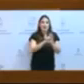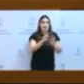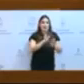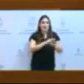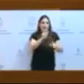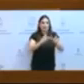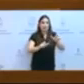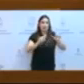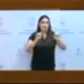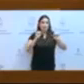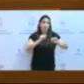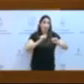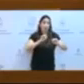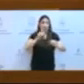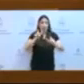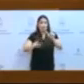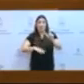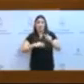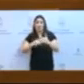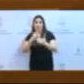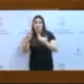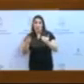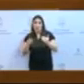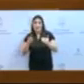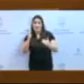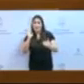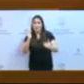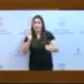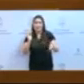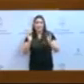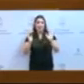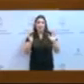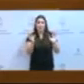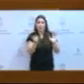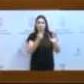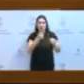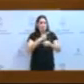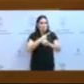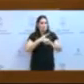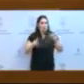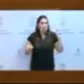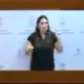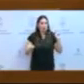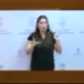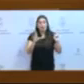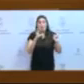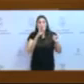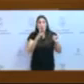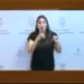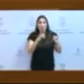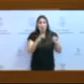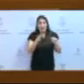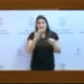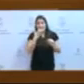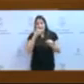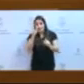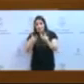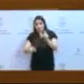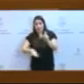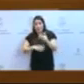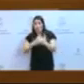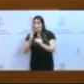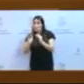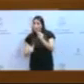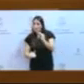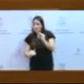de mayores y de menores, no se parecen en nada, porque el objetivo en el de menores es la educación, con